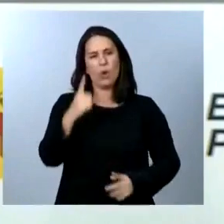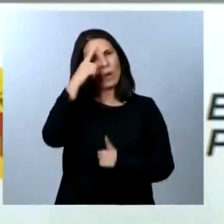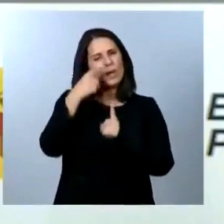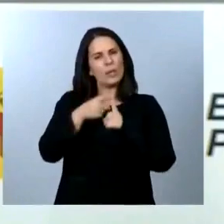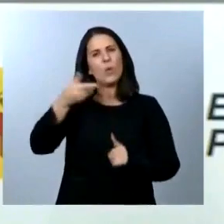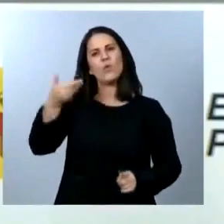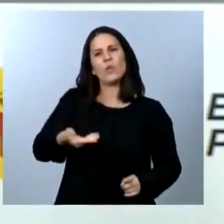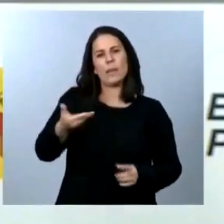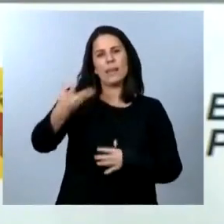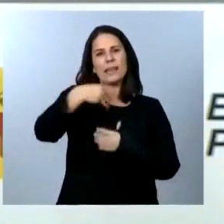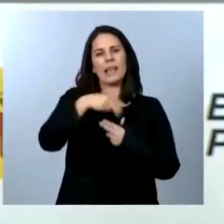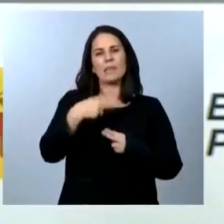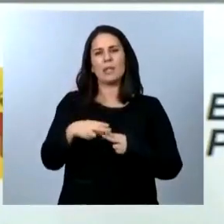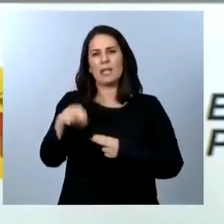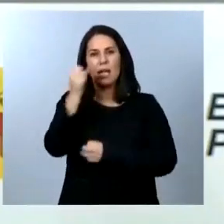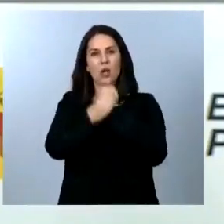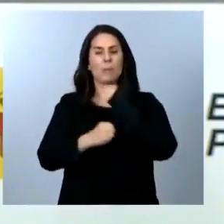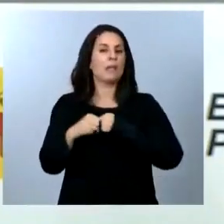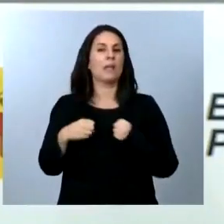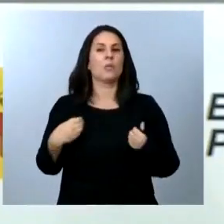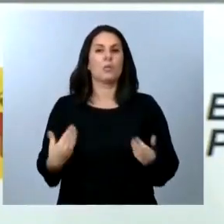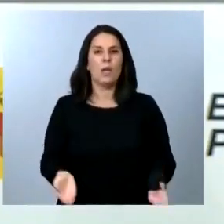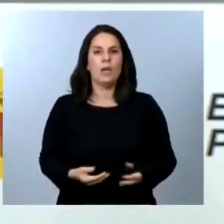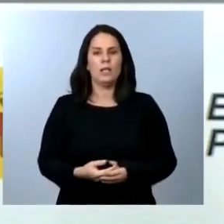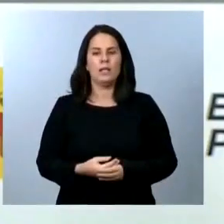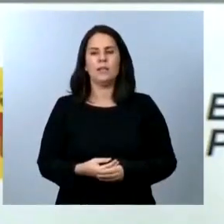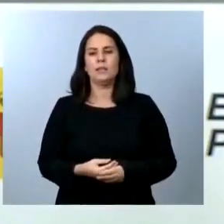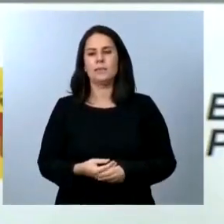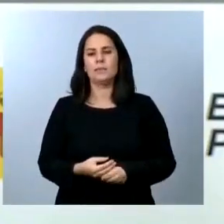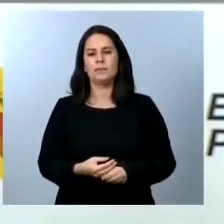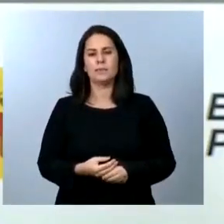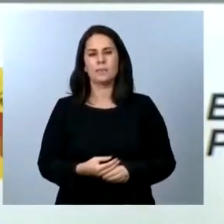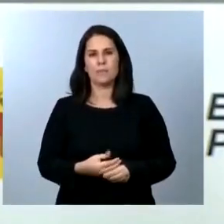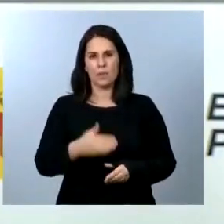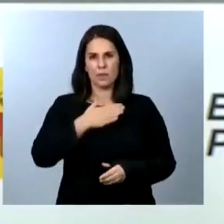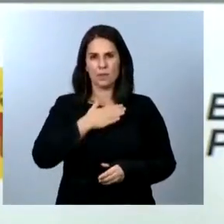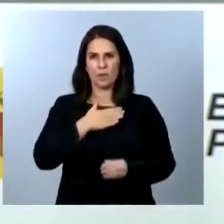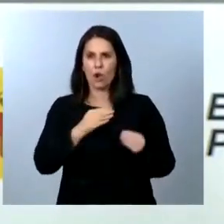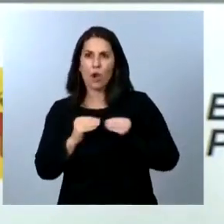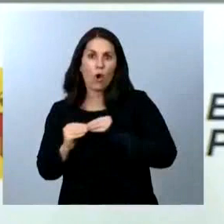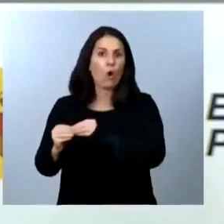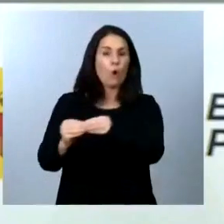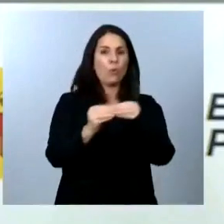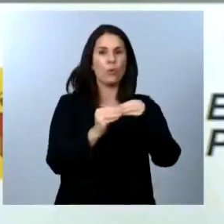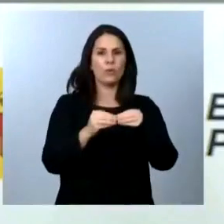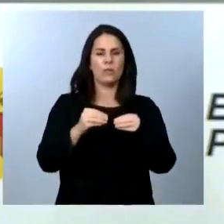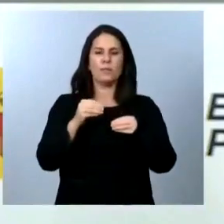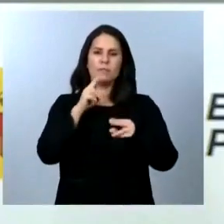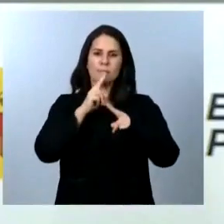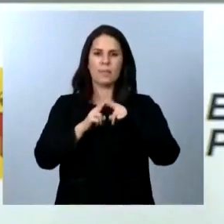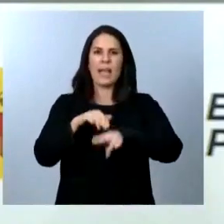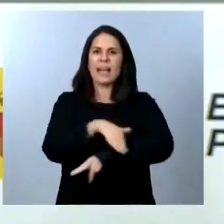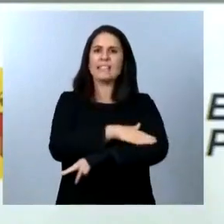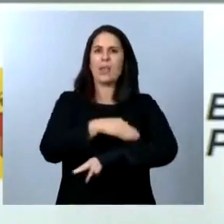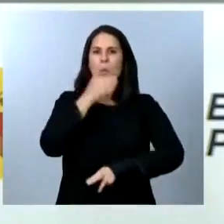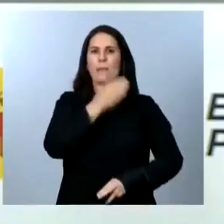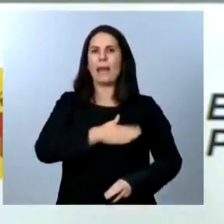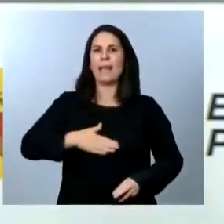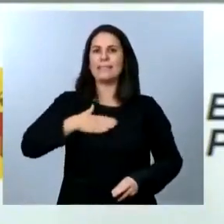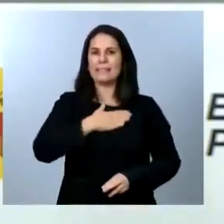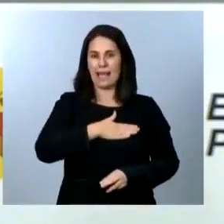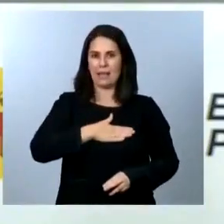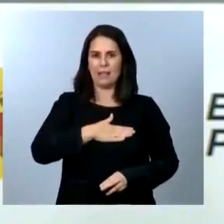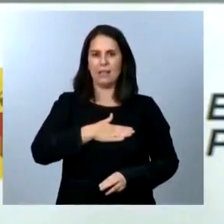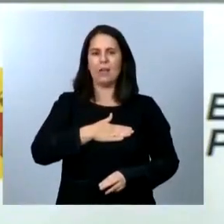tiene que ser fortalecer nuestro patrimonio común, nuestro estado del bienestar, con un sistema nacional de salud que tiene que ser mucho más